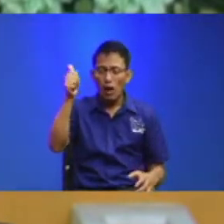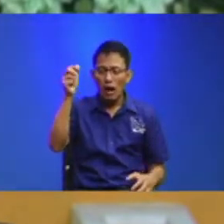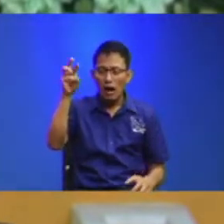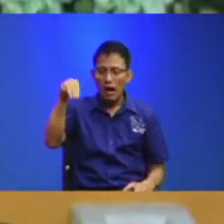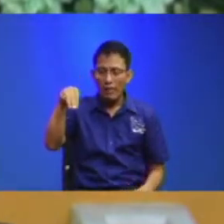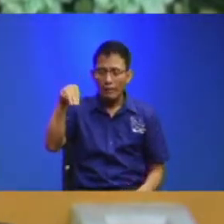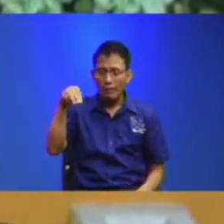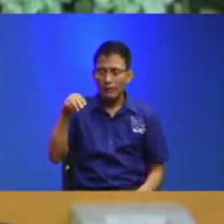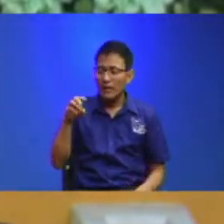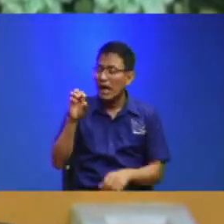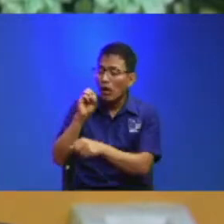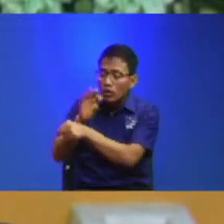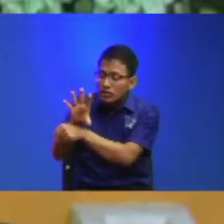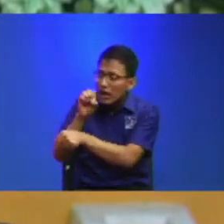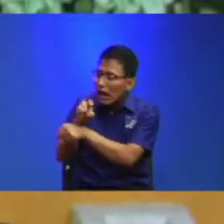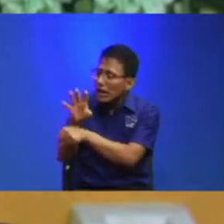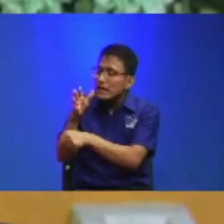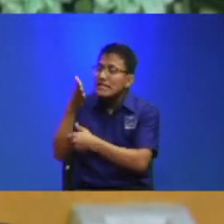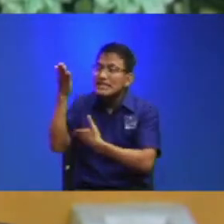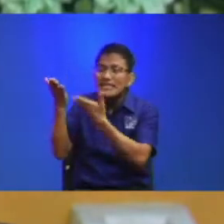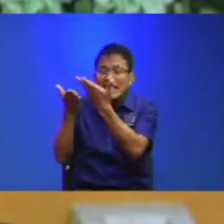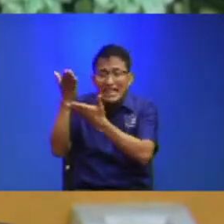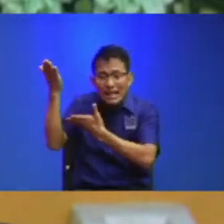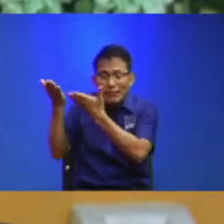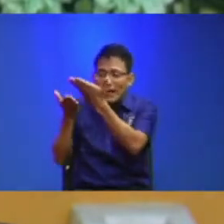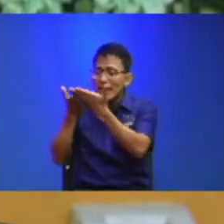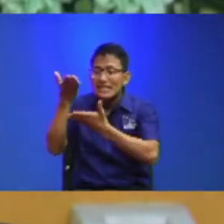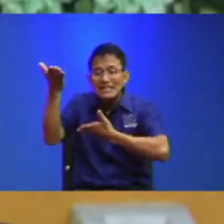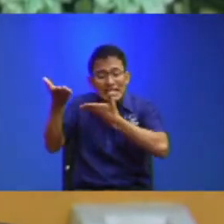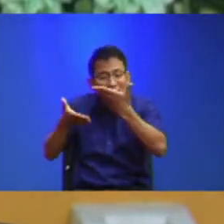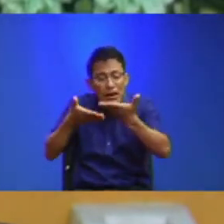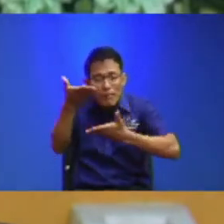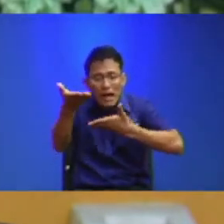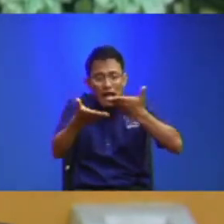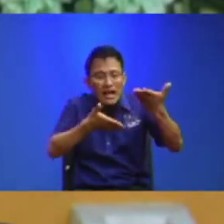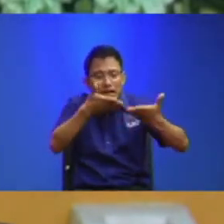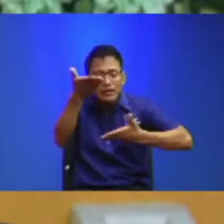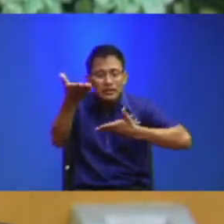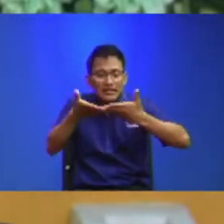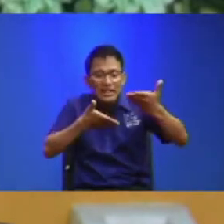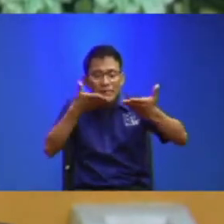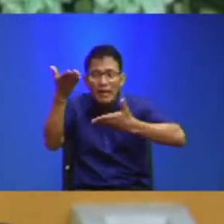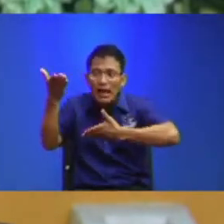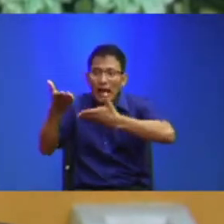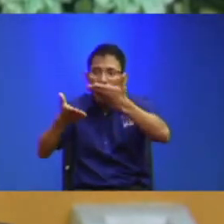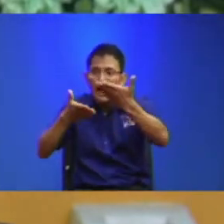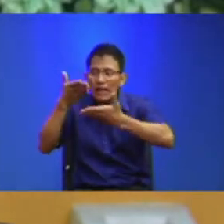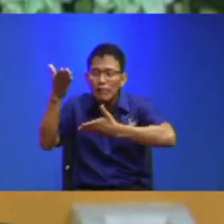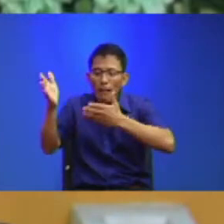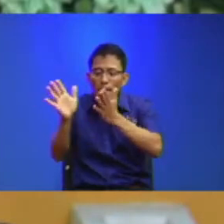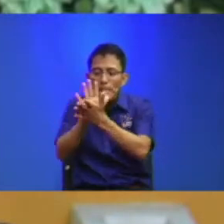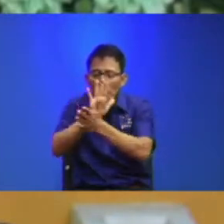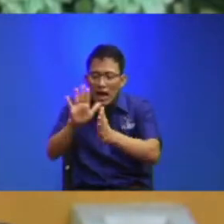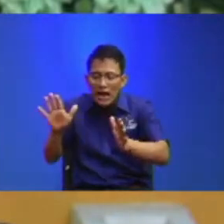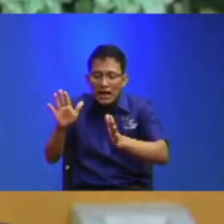siempre. Sírvele, como quien dice, eres rey, pero sírvele, sírvele,